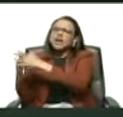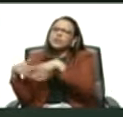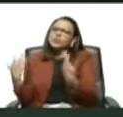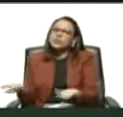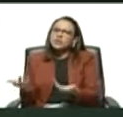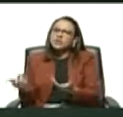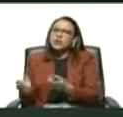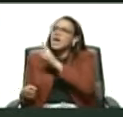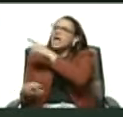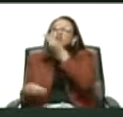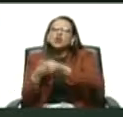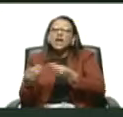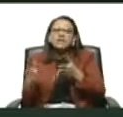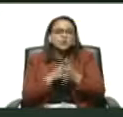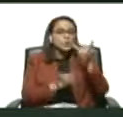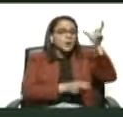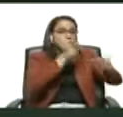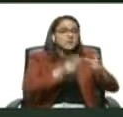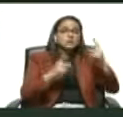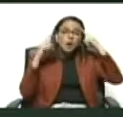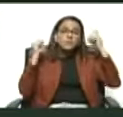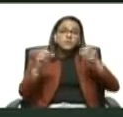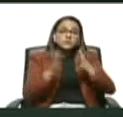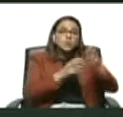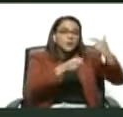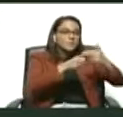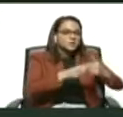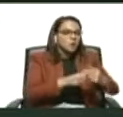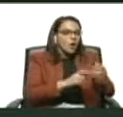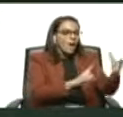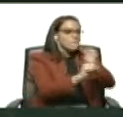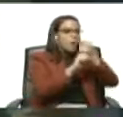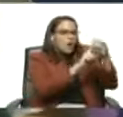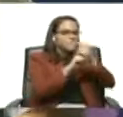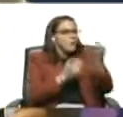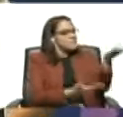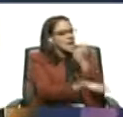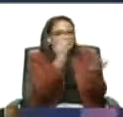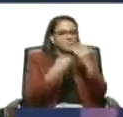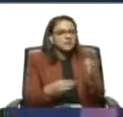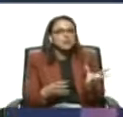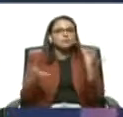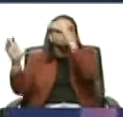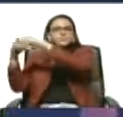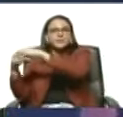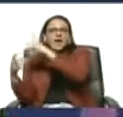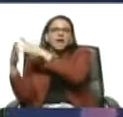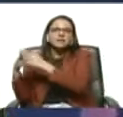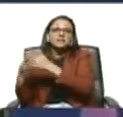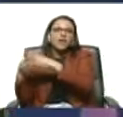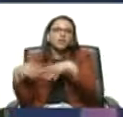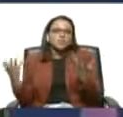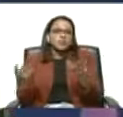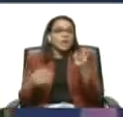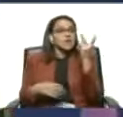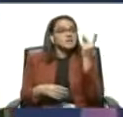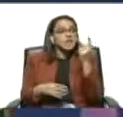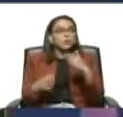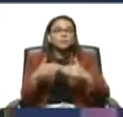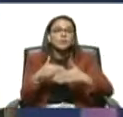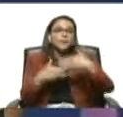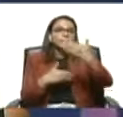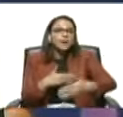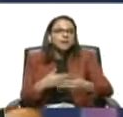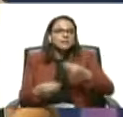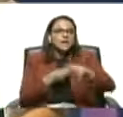de la industria petrolera. La segunda fase significó el talento humano de los servicios públicos, sobre todo